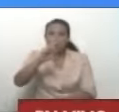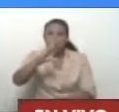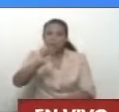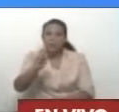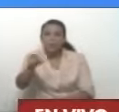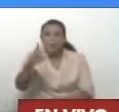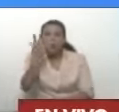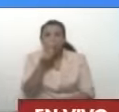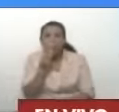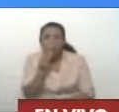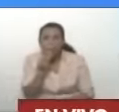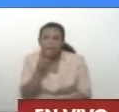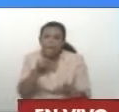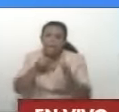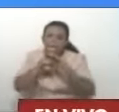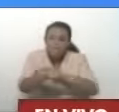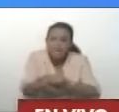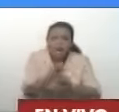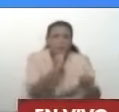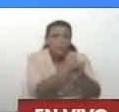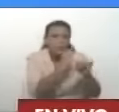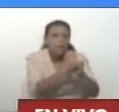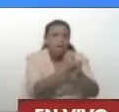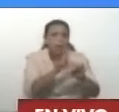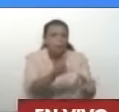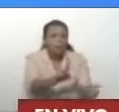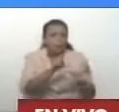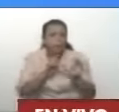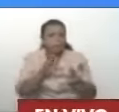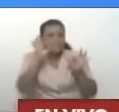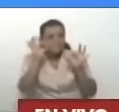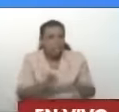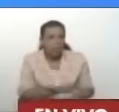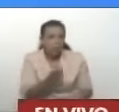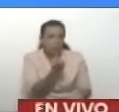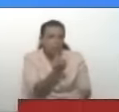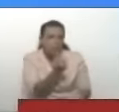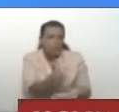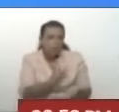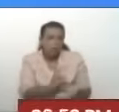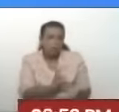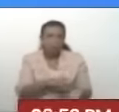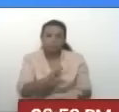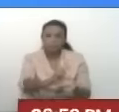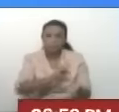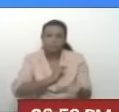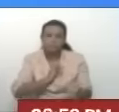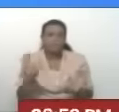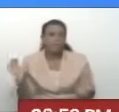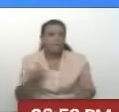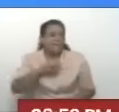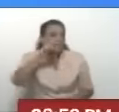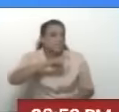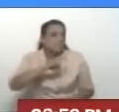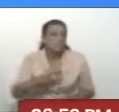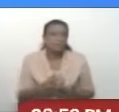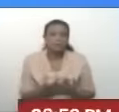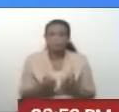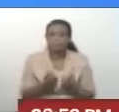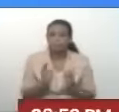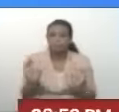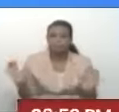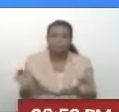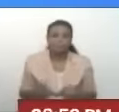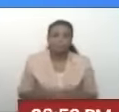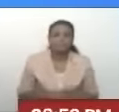tú, joven, puedes ingresar a Lucas y tener seguro a tu Lucas, que necesita. Aquí vamos a